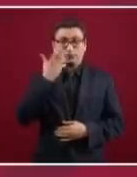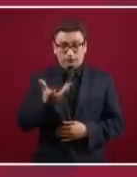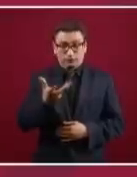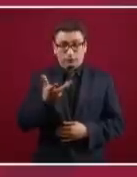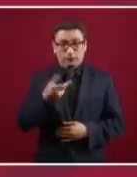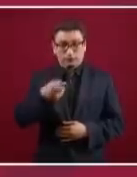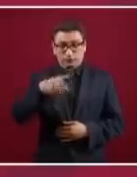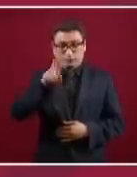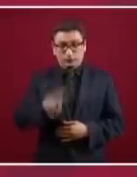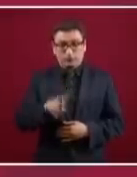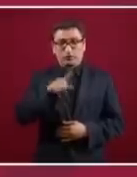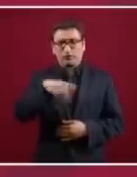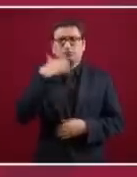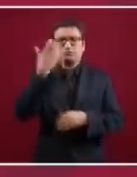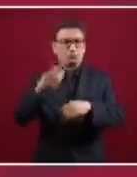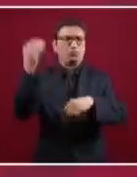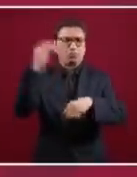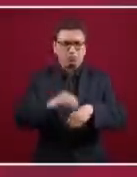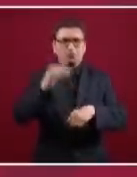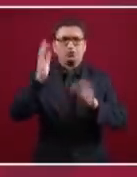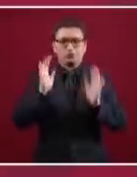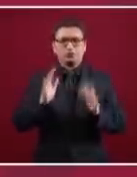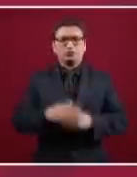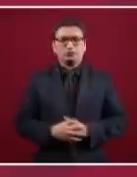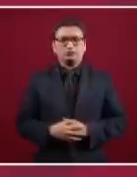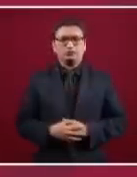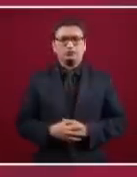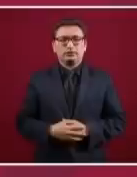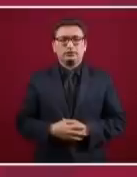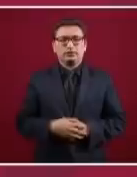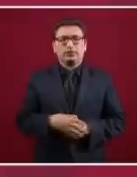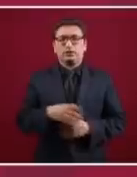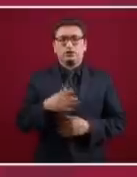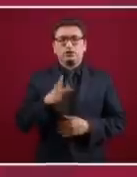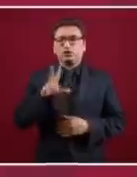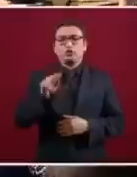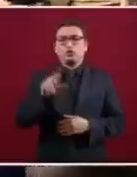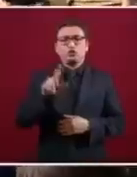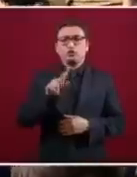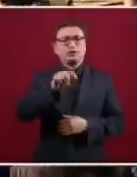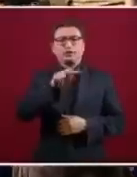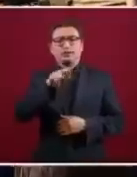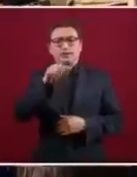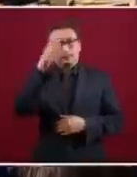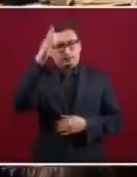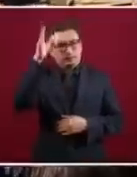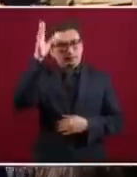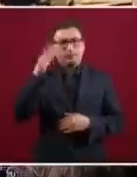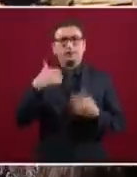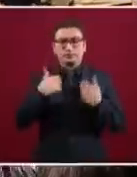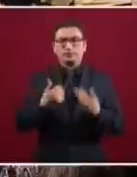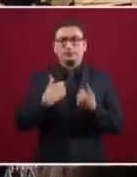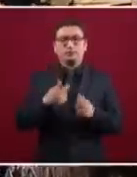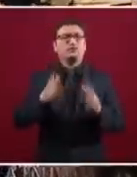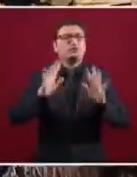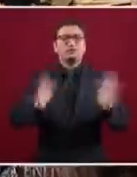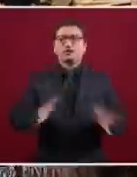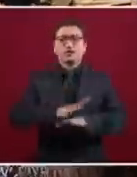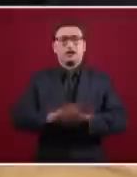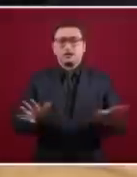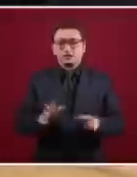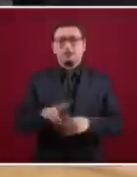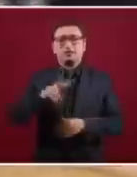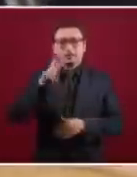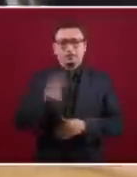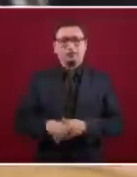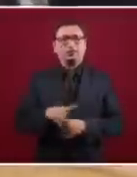este poner es o no presidente no es un asunto de televisión tengo ni mucho menos un asunto de hechos es una sentencia perdón la duda